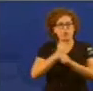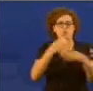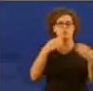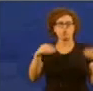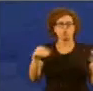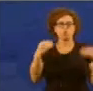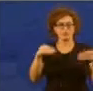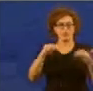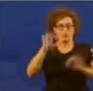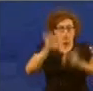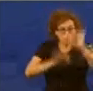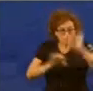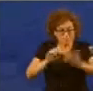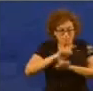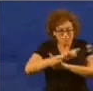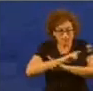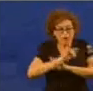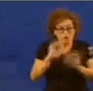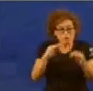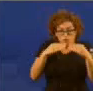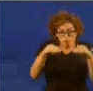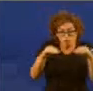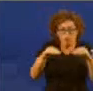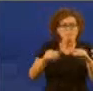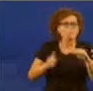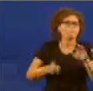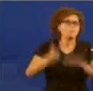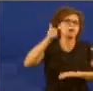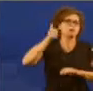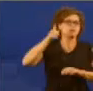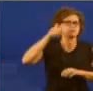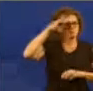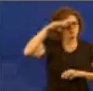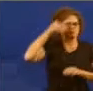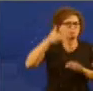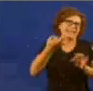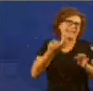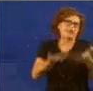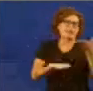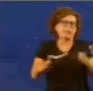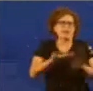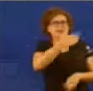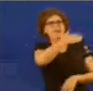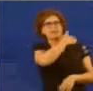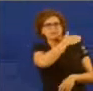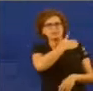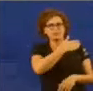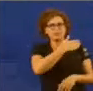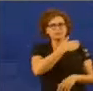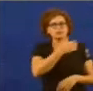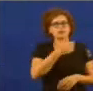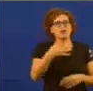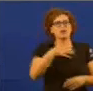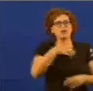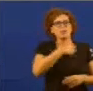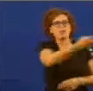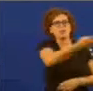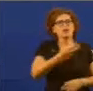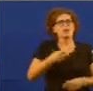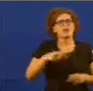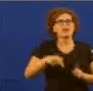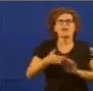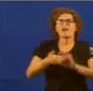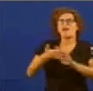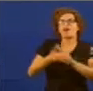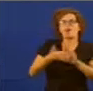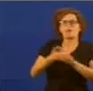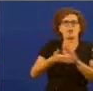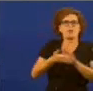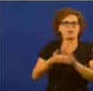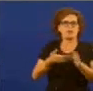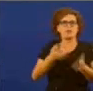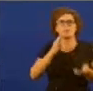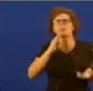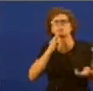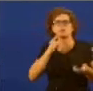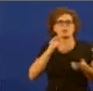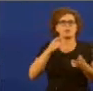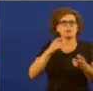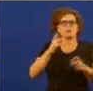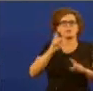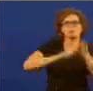extrema e que se instalou na verdade única que fecha toda por o diálogo nun momento crucial